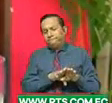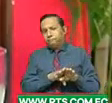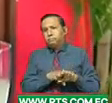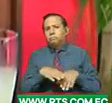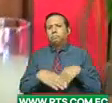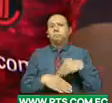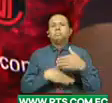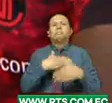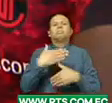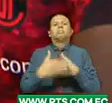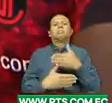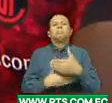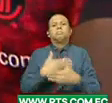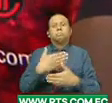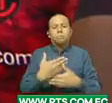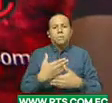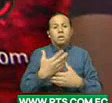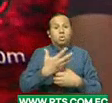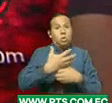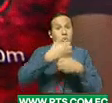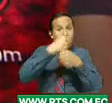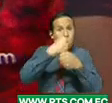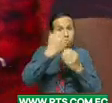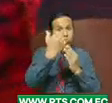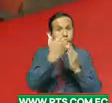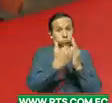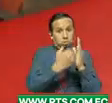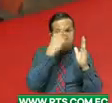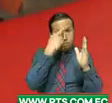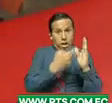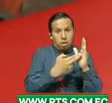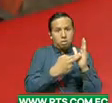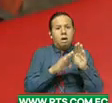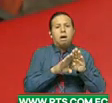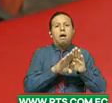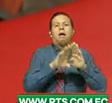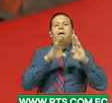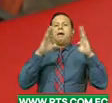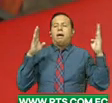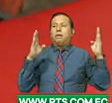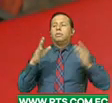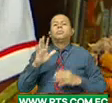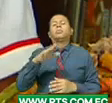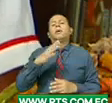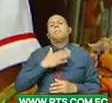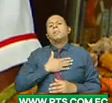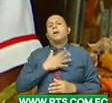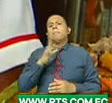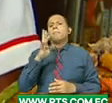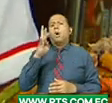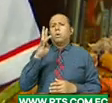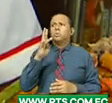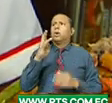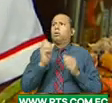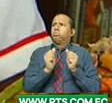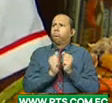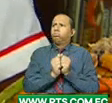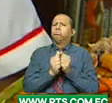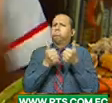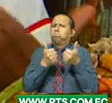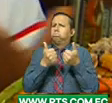de bioseguridad, volvió a abrirlas. Una idea propia que empezamos con mi esposa y decidimos